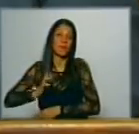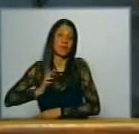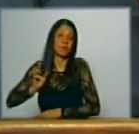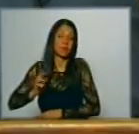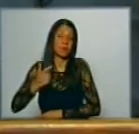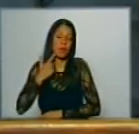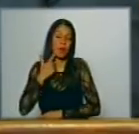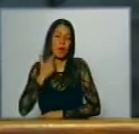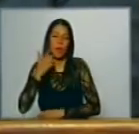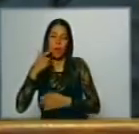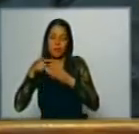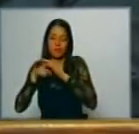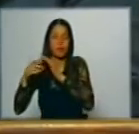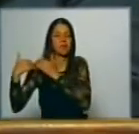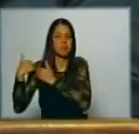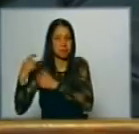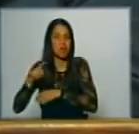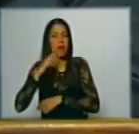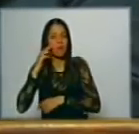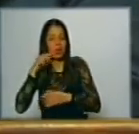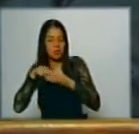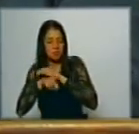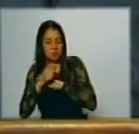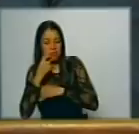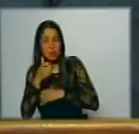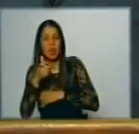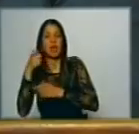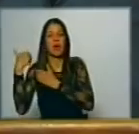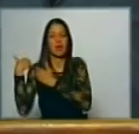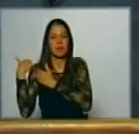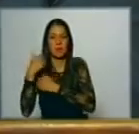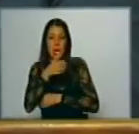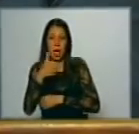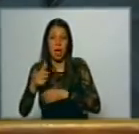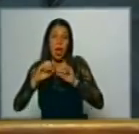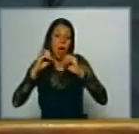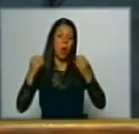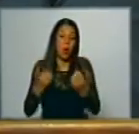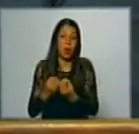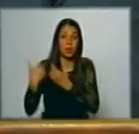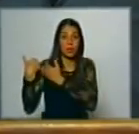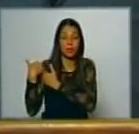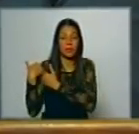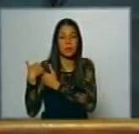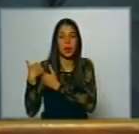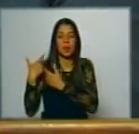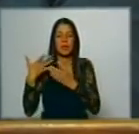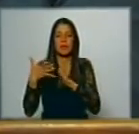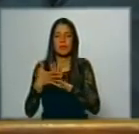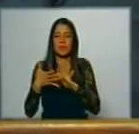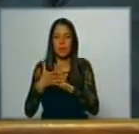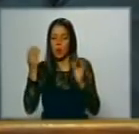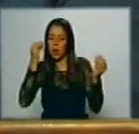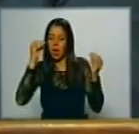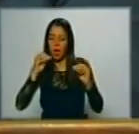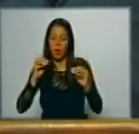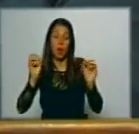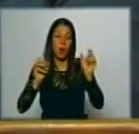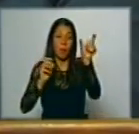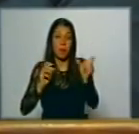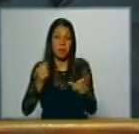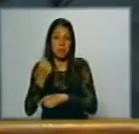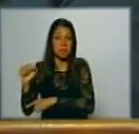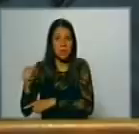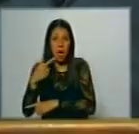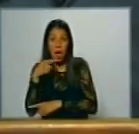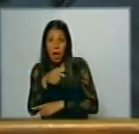la administración competente en la materia, los órganos encargados de la determinación y castigo de